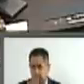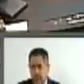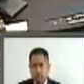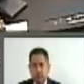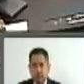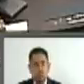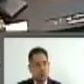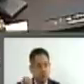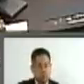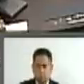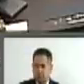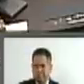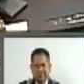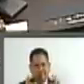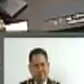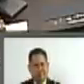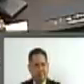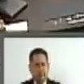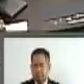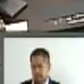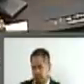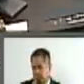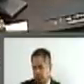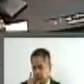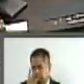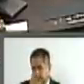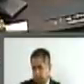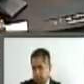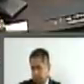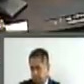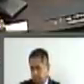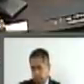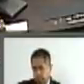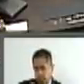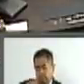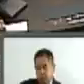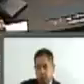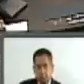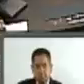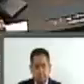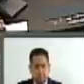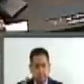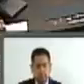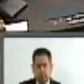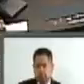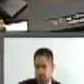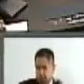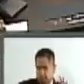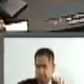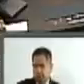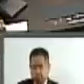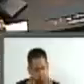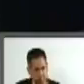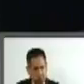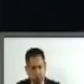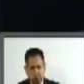uno de sus mejores momentos en los ya 73 años desde el establecimiento del vínculo diplomático